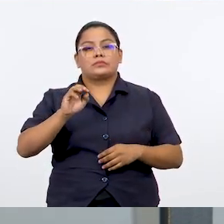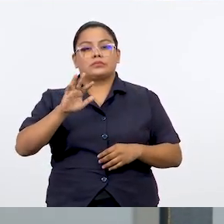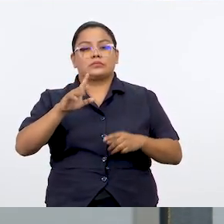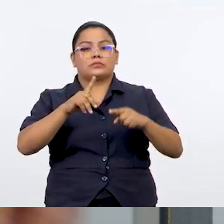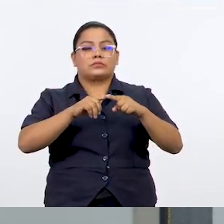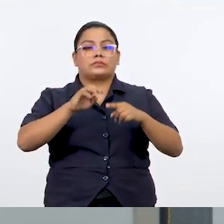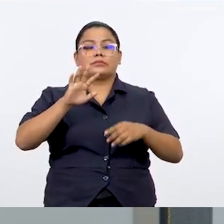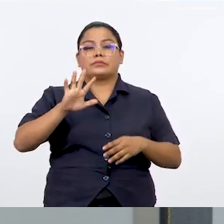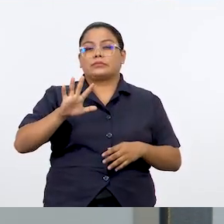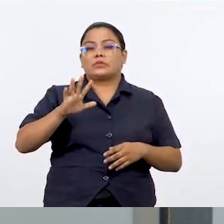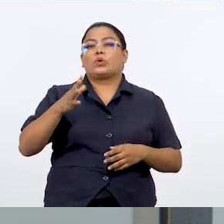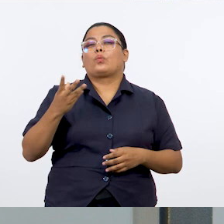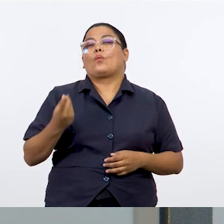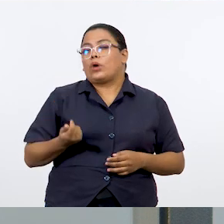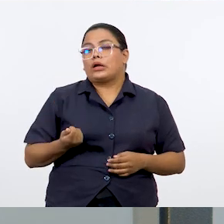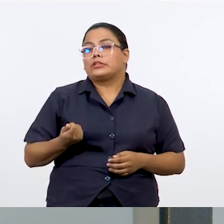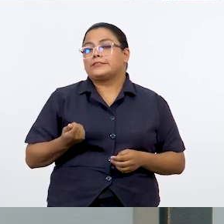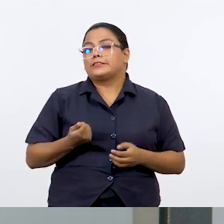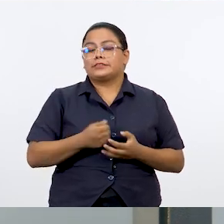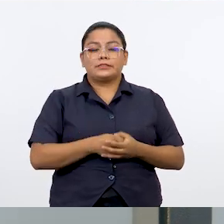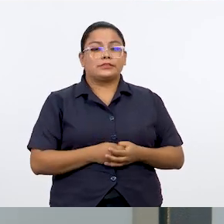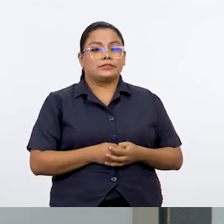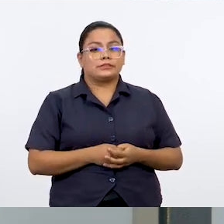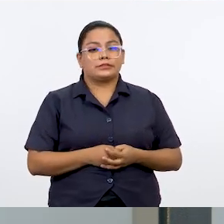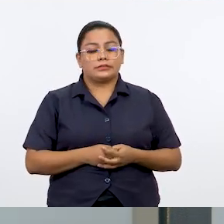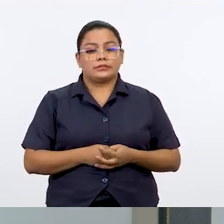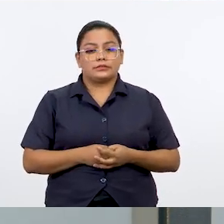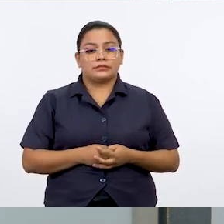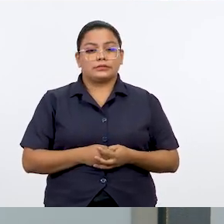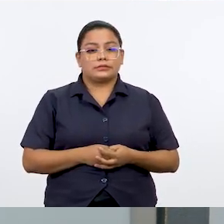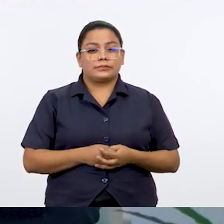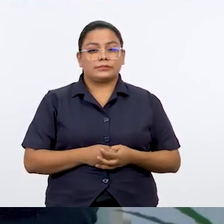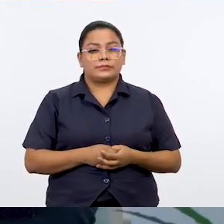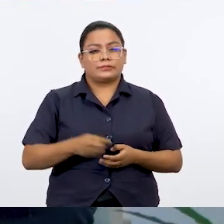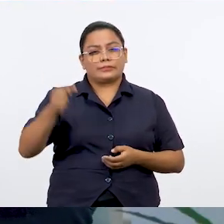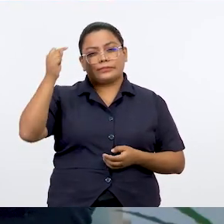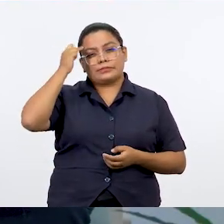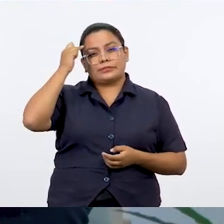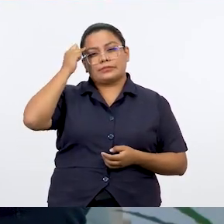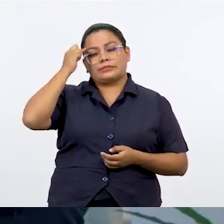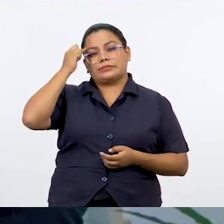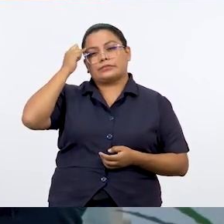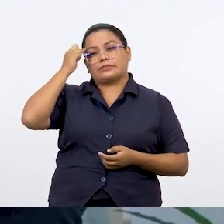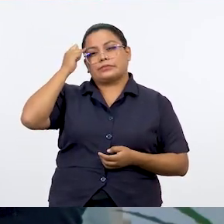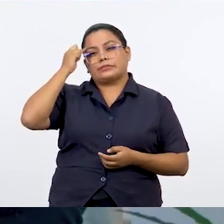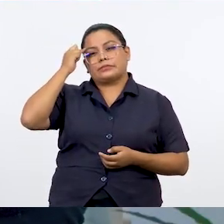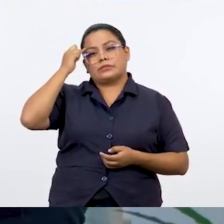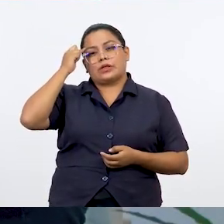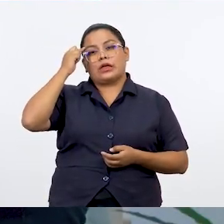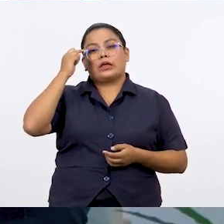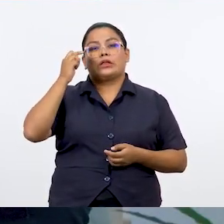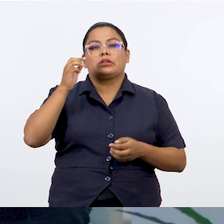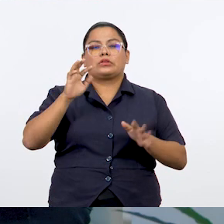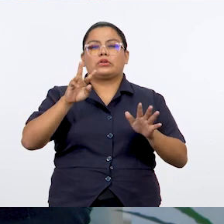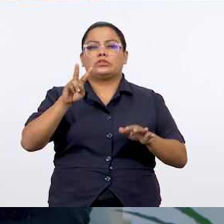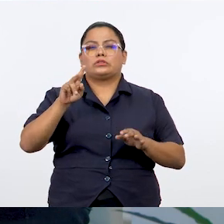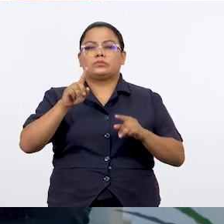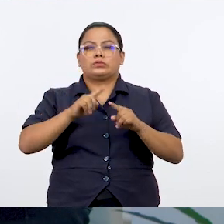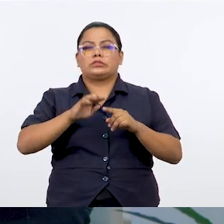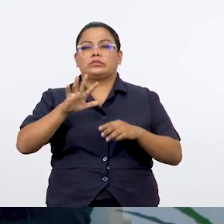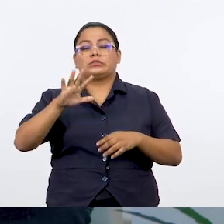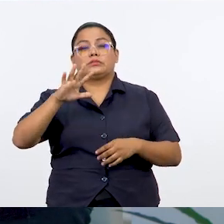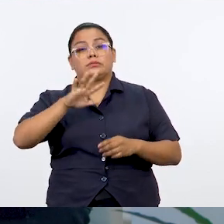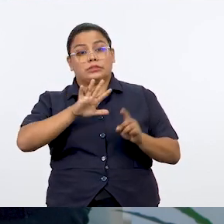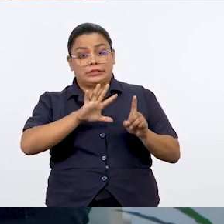12.5 por 5. Yo pienso que 12 por 5 es 60.